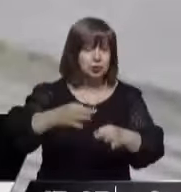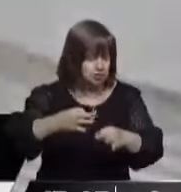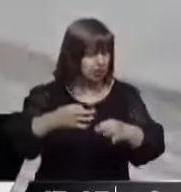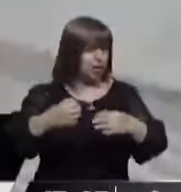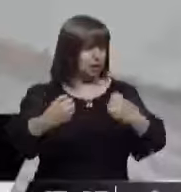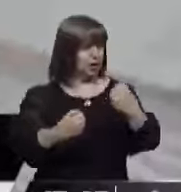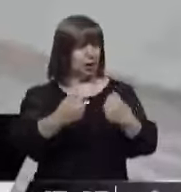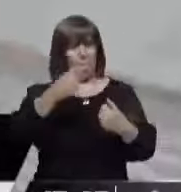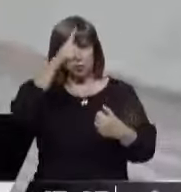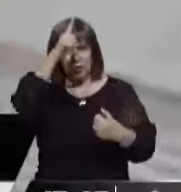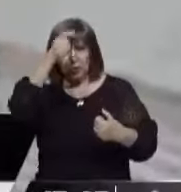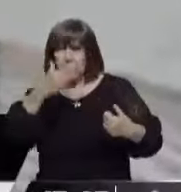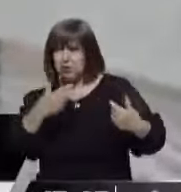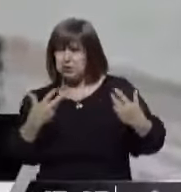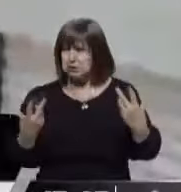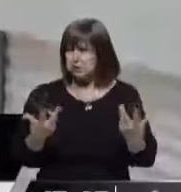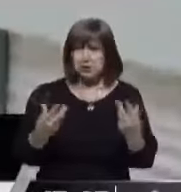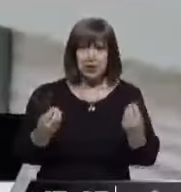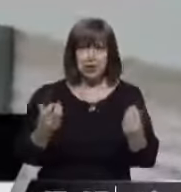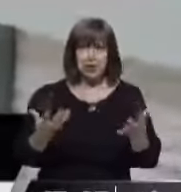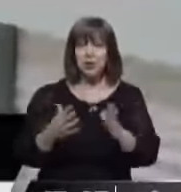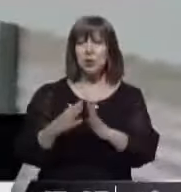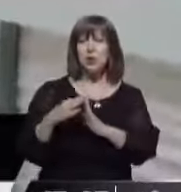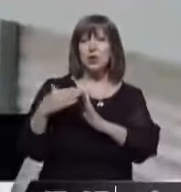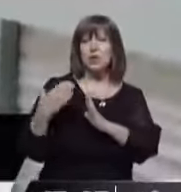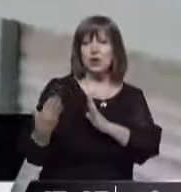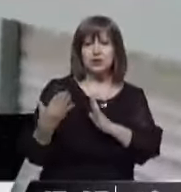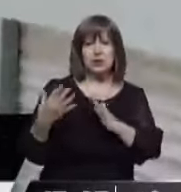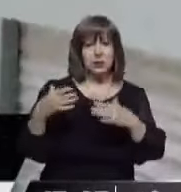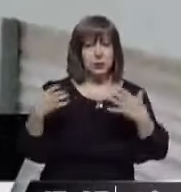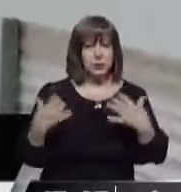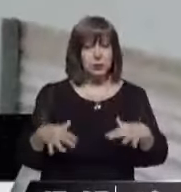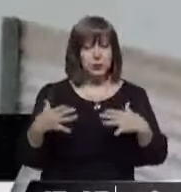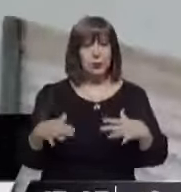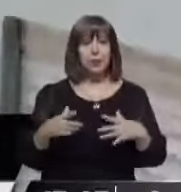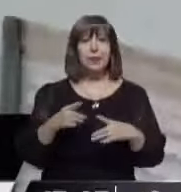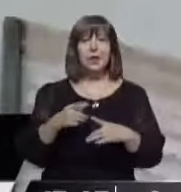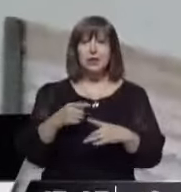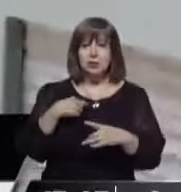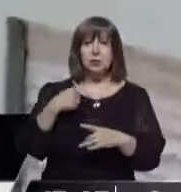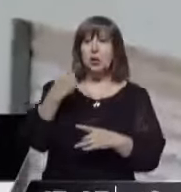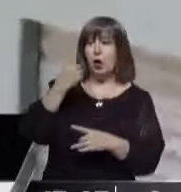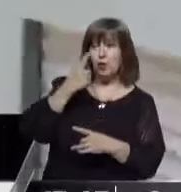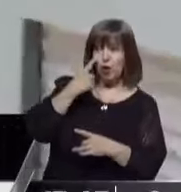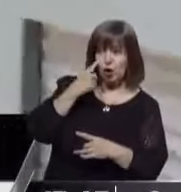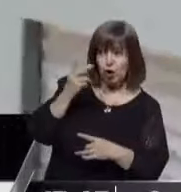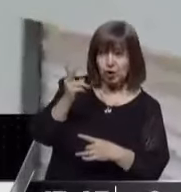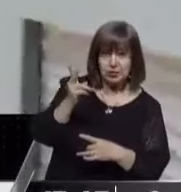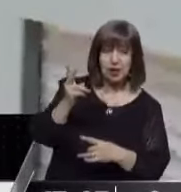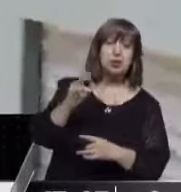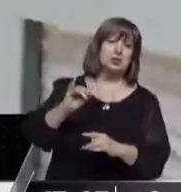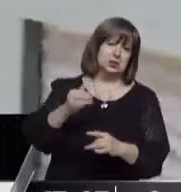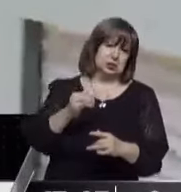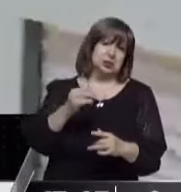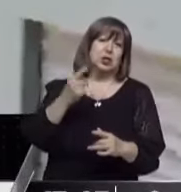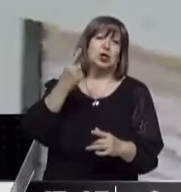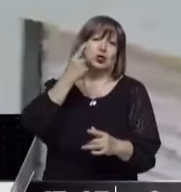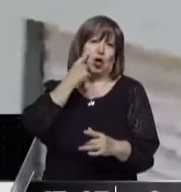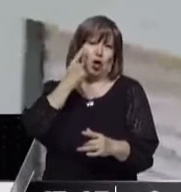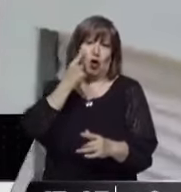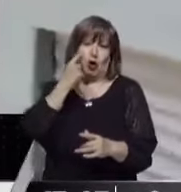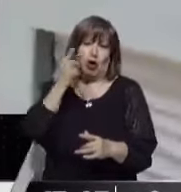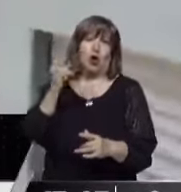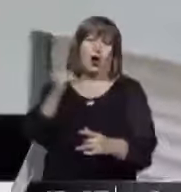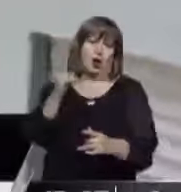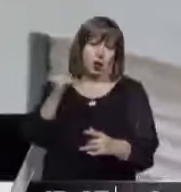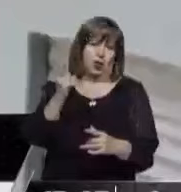aá en la mañana llegado yo pero si conoces a los vecinos una pareja de mucho tiempo sí sí sí yo vecino com nada más